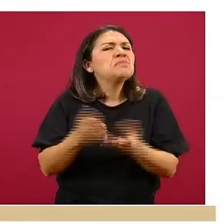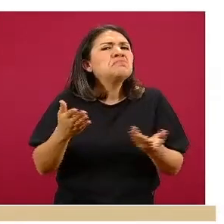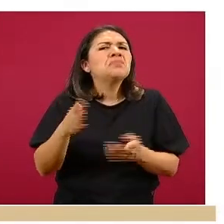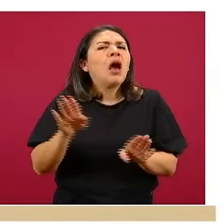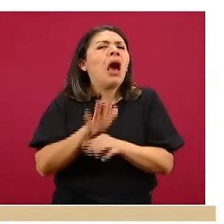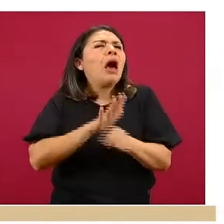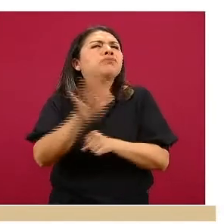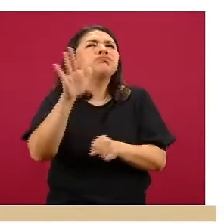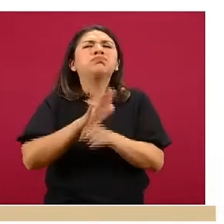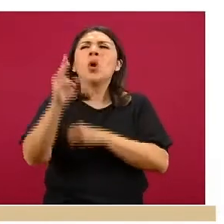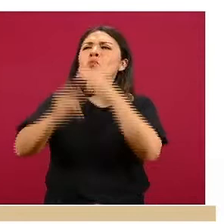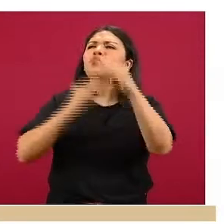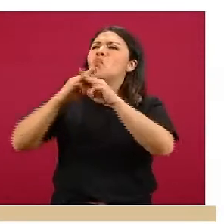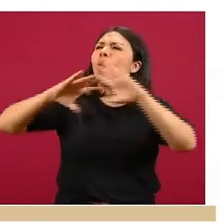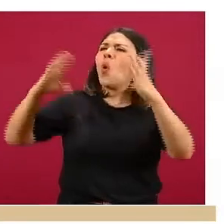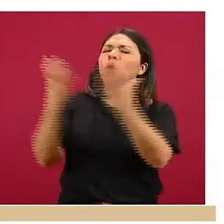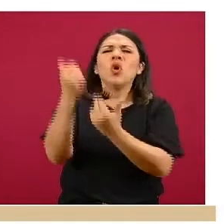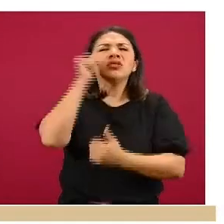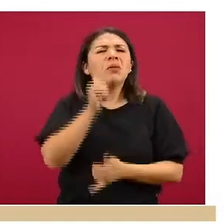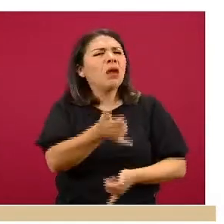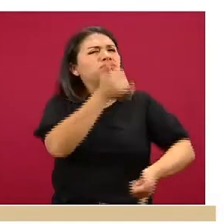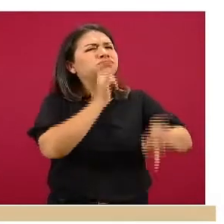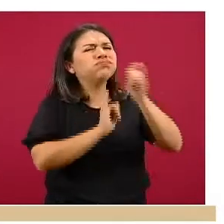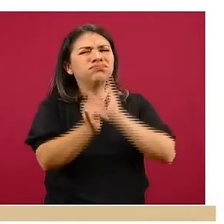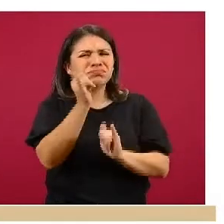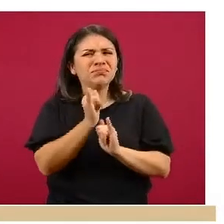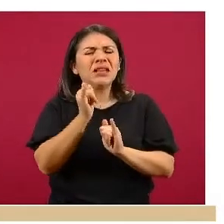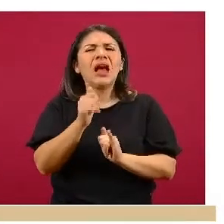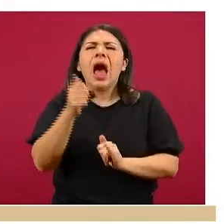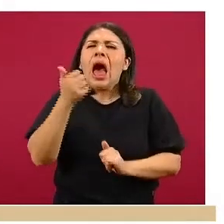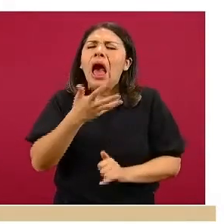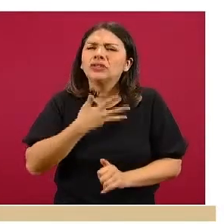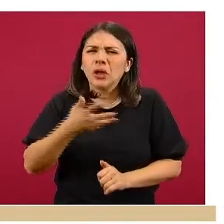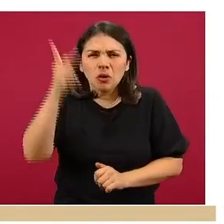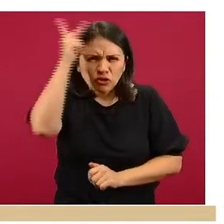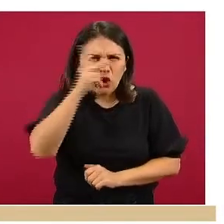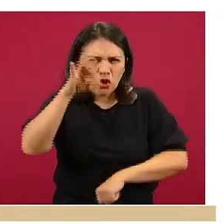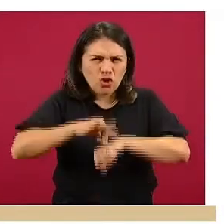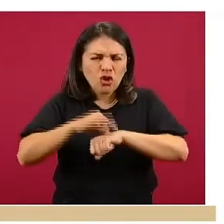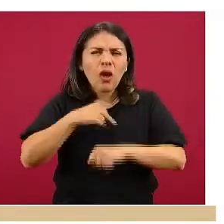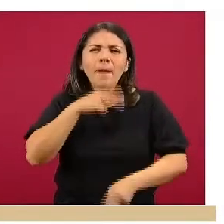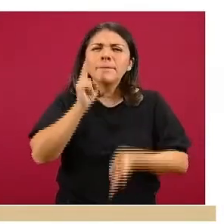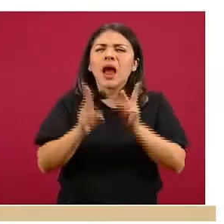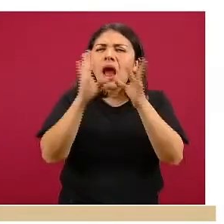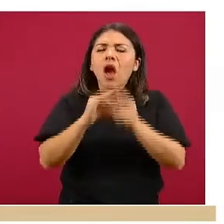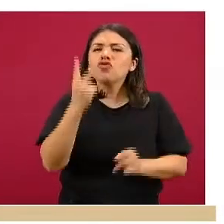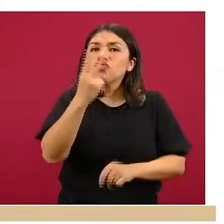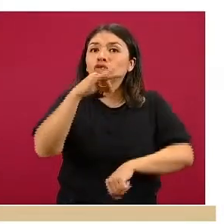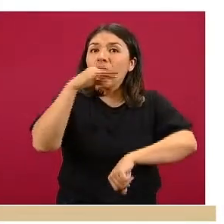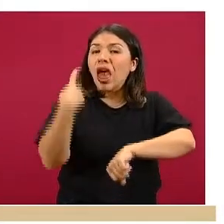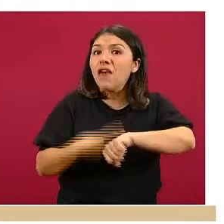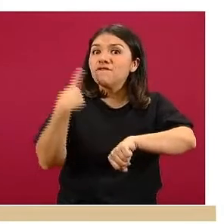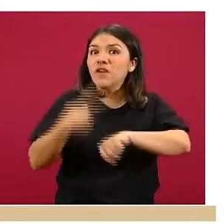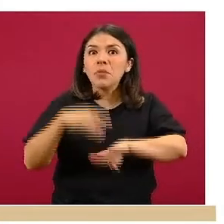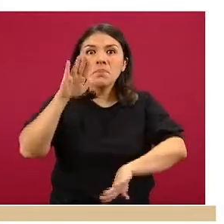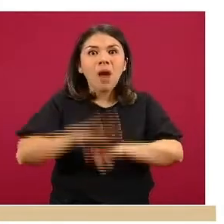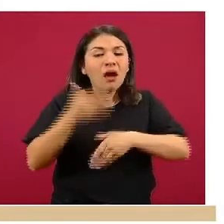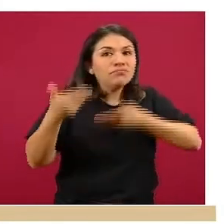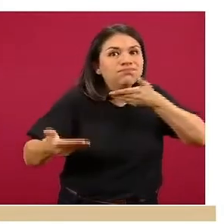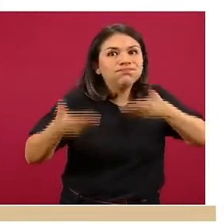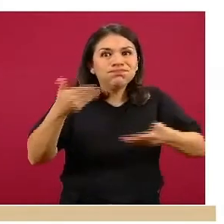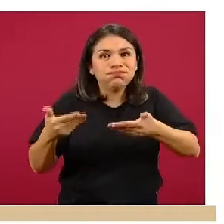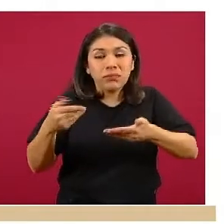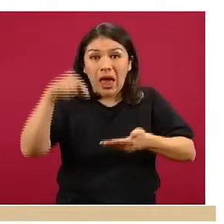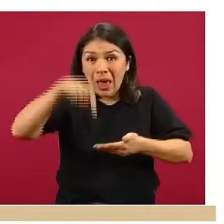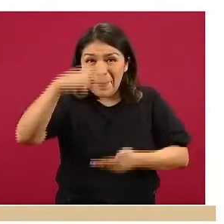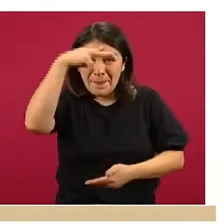cosmopolita en todo el mundo. Cuando hablamos los psiquiatras de comorbilidad, hablamos de 2 enfermedades que se presentan al mismo tiempo, y